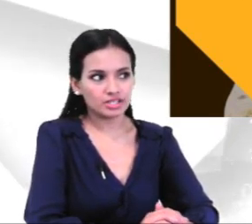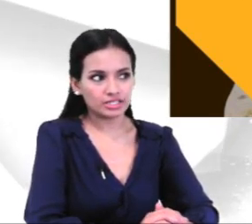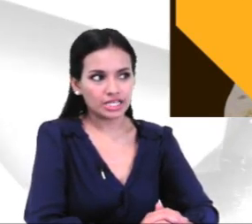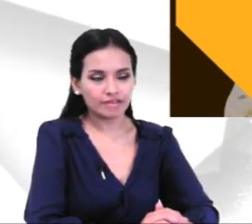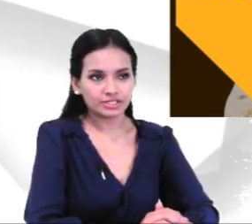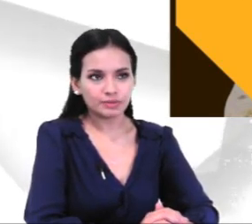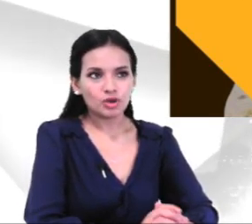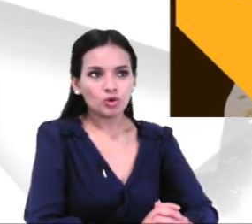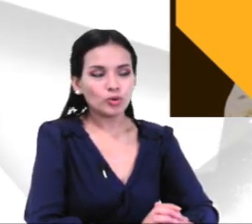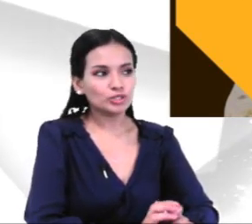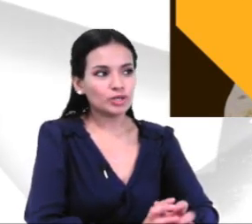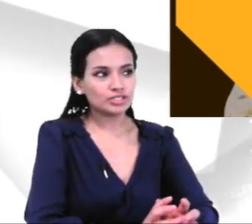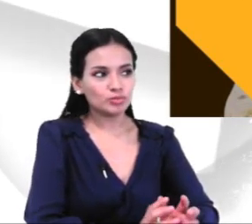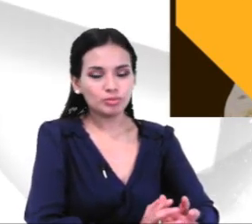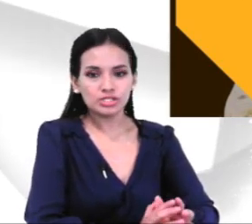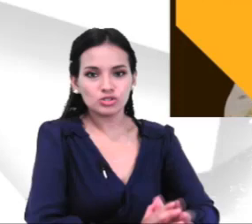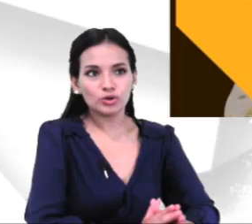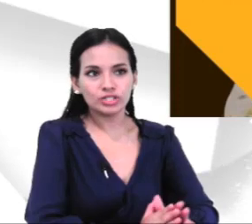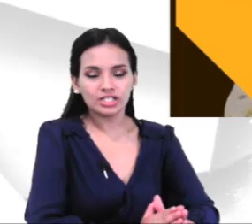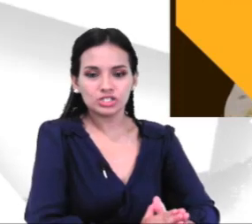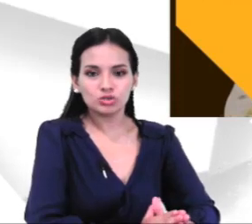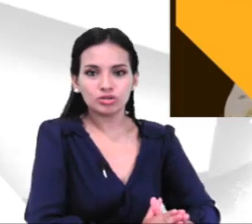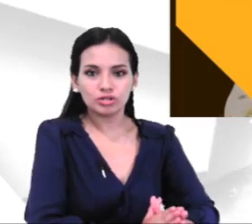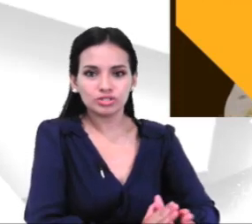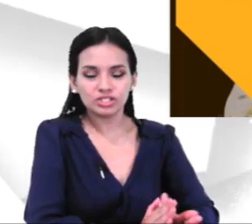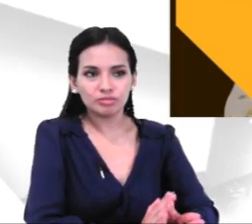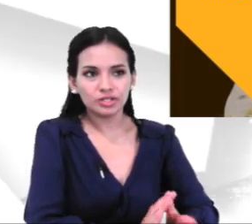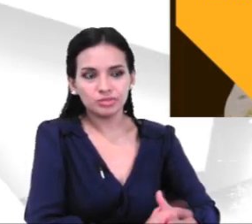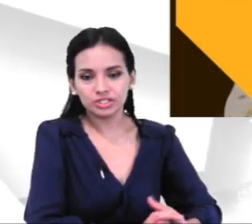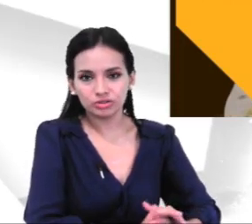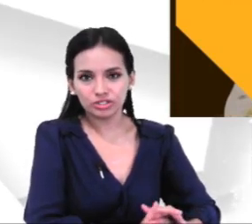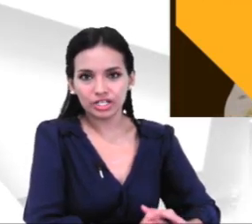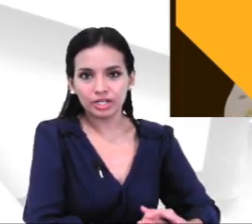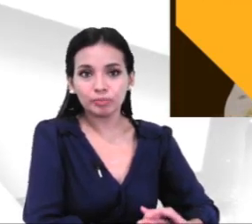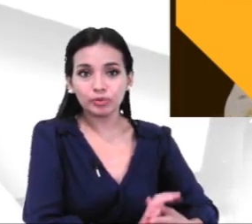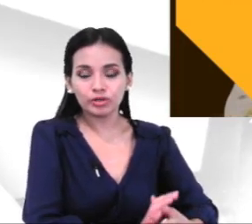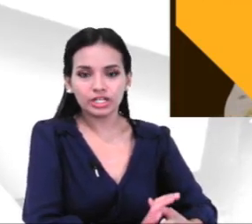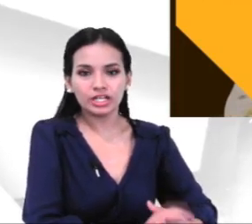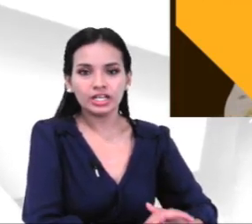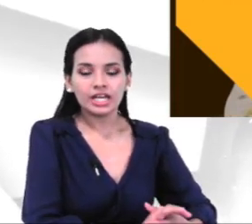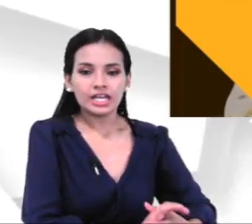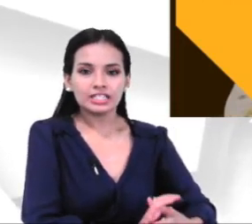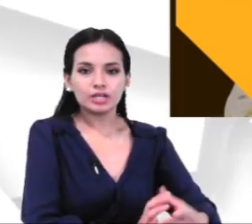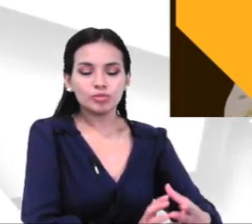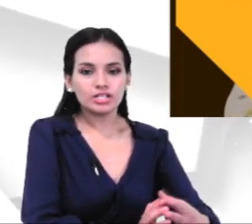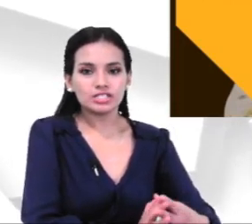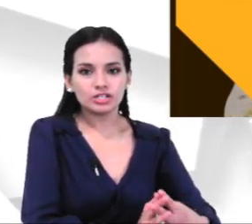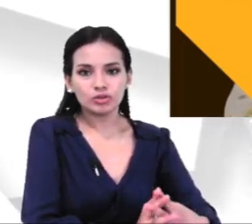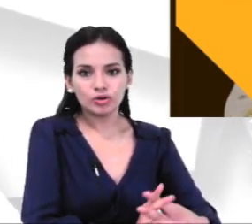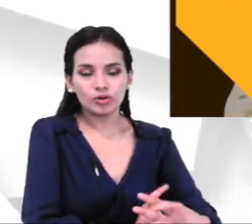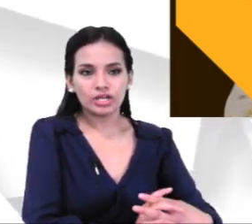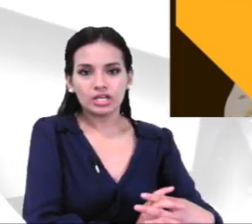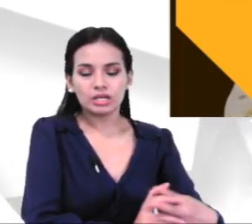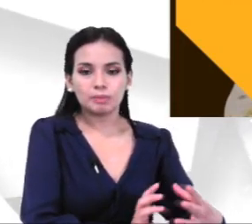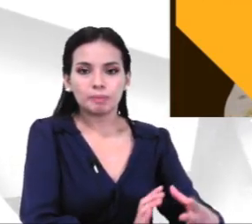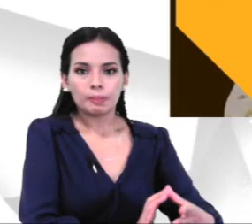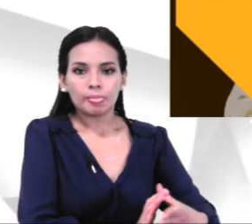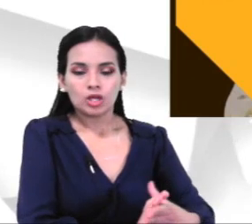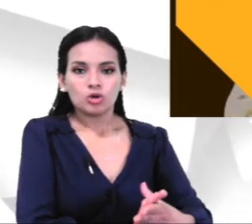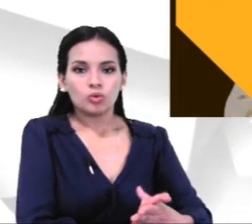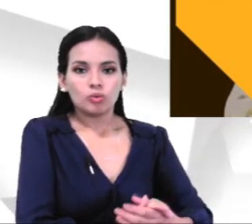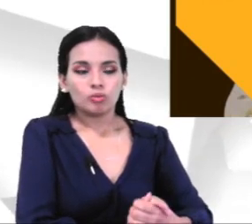diversidad de aves cuando hacemos mención de que son ecosistemas mixtos es porque estamos haciendo